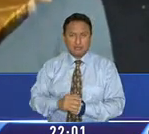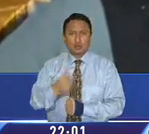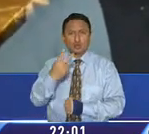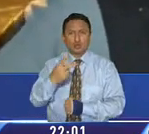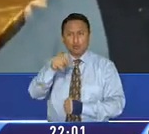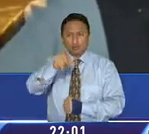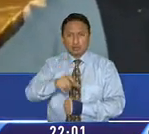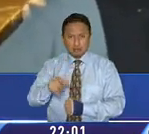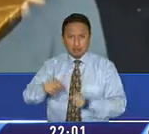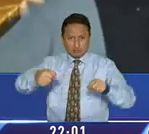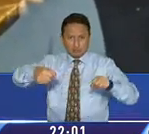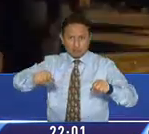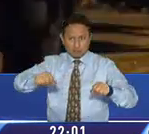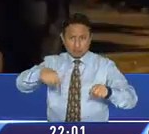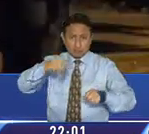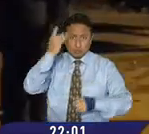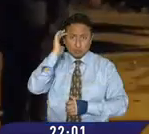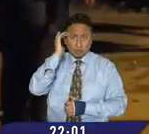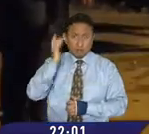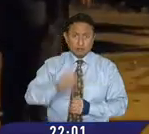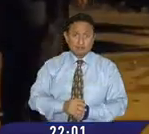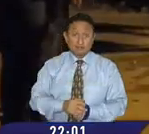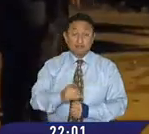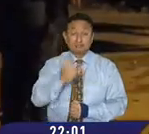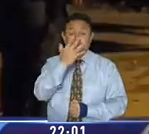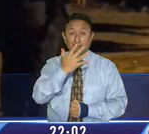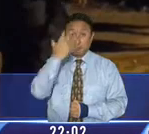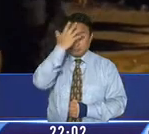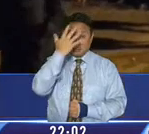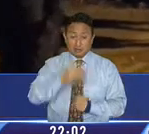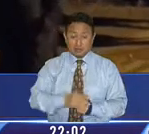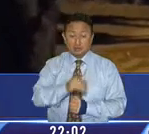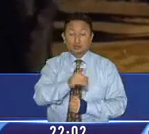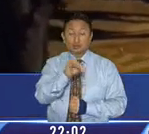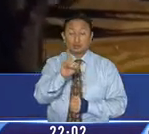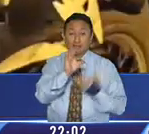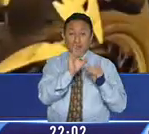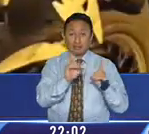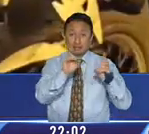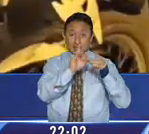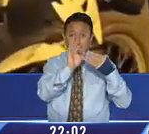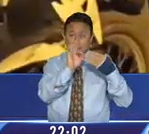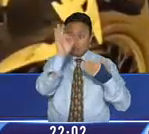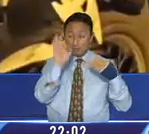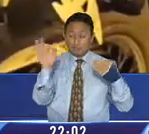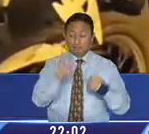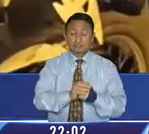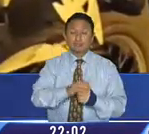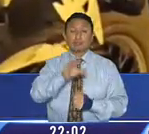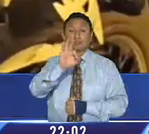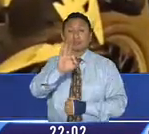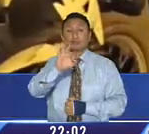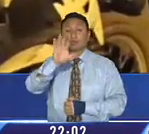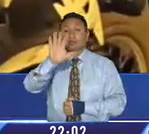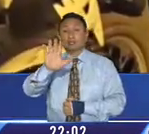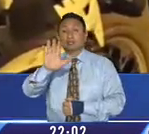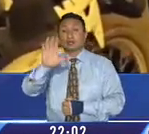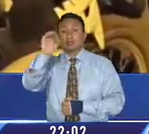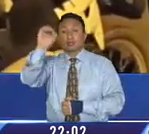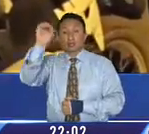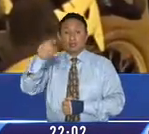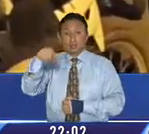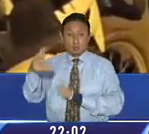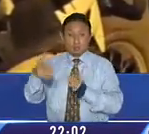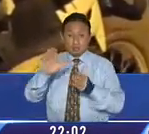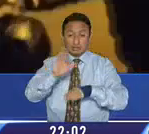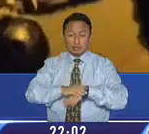en una moto, ya es preocupante. En la ciudad de Esmeralda, según estadísticas policiales, el 95% de muertes violentas se